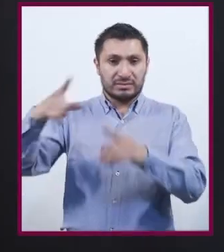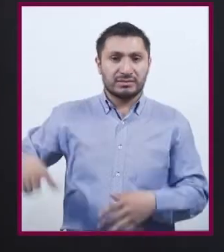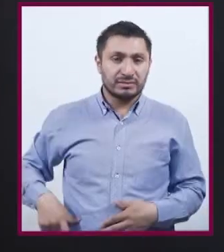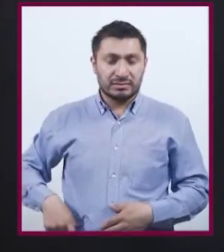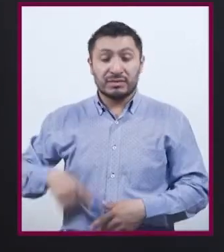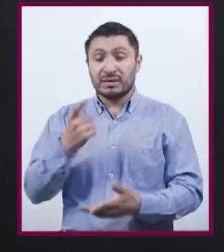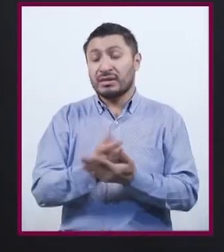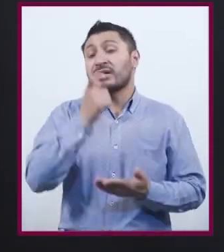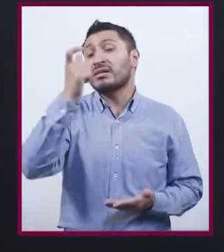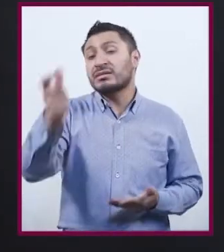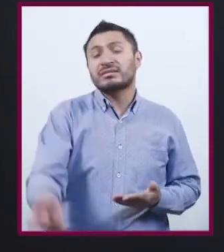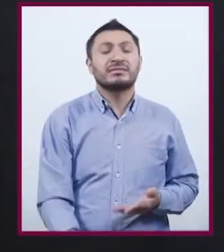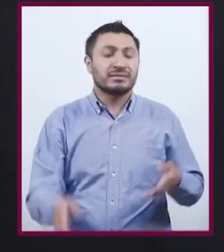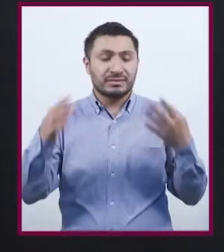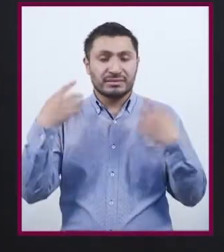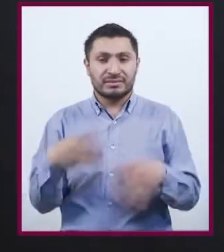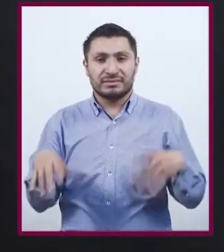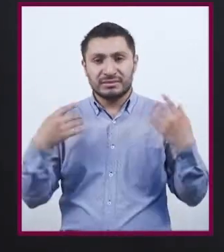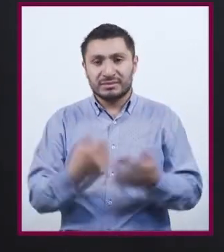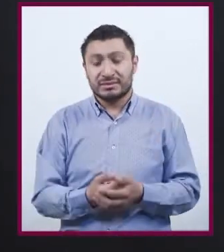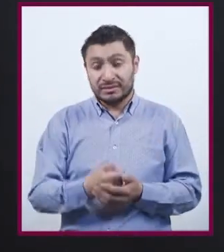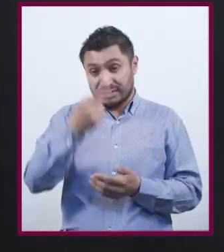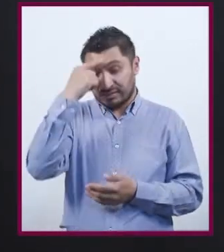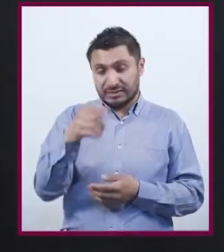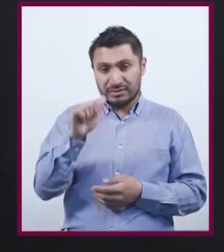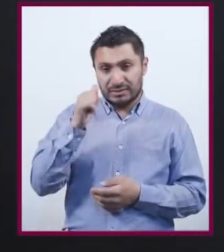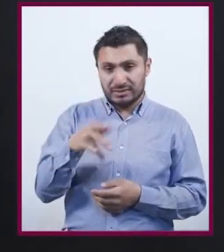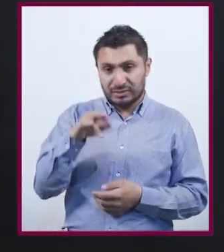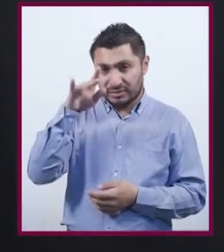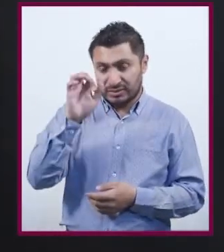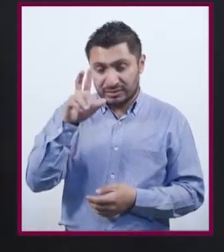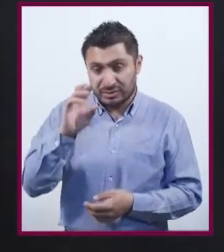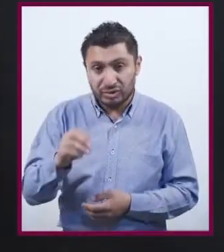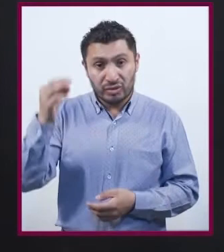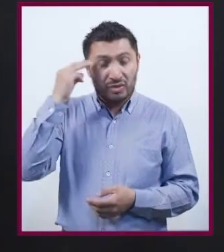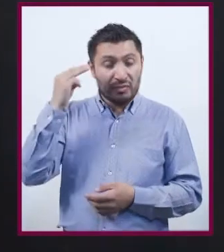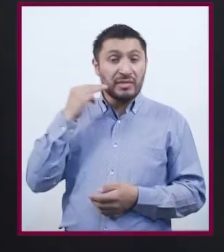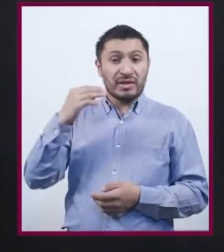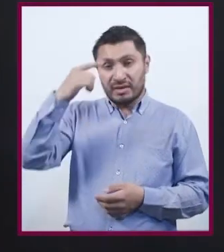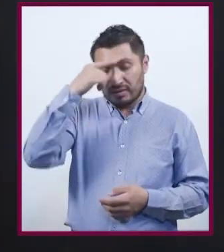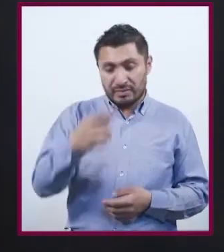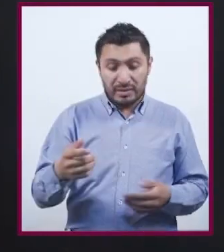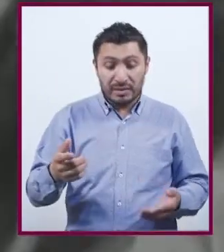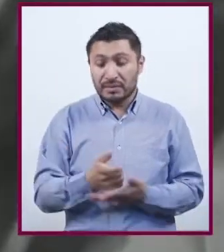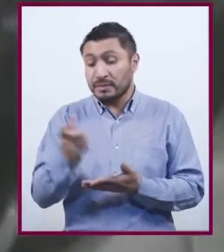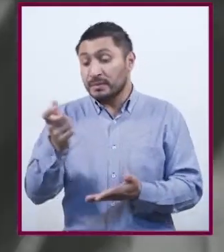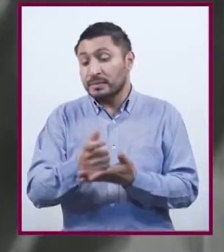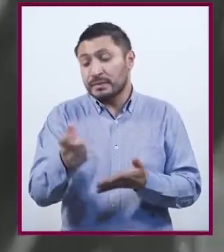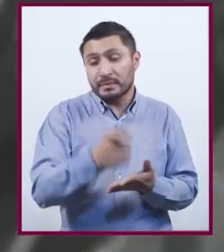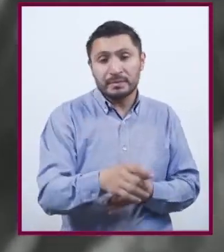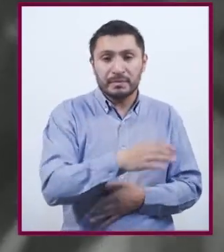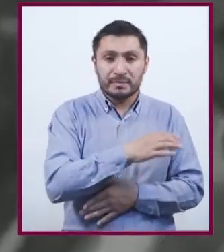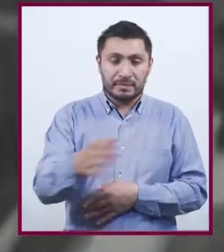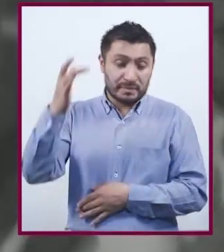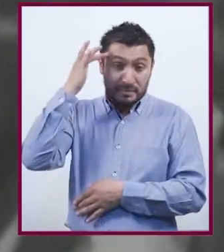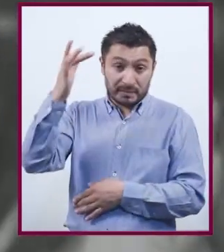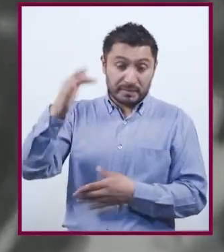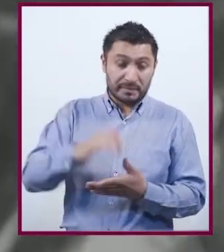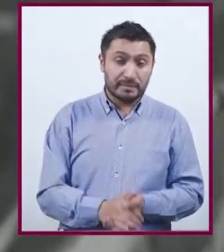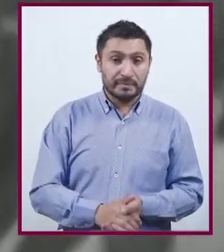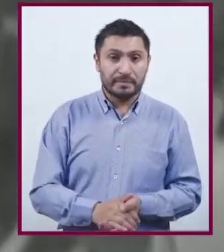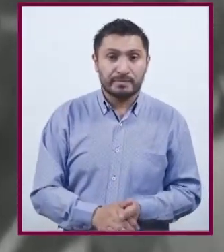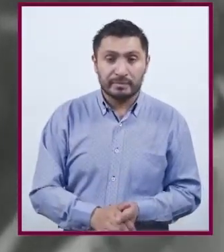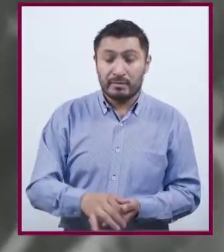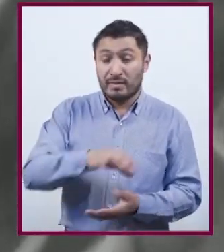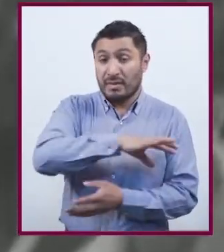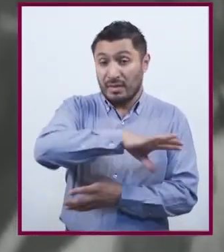una indemnización al Ayuntamiento de Mérida por haber financiado la construcción del Camposanto. Todo esto propició una